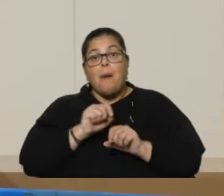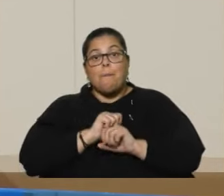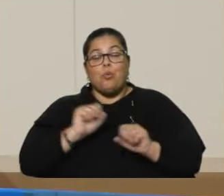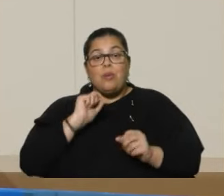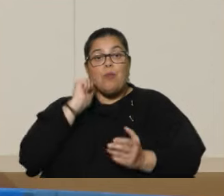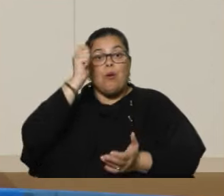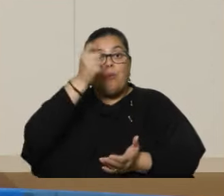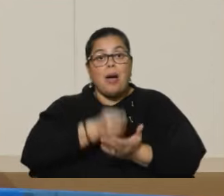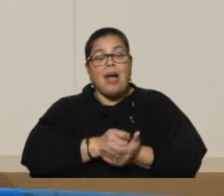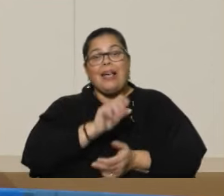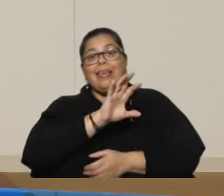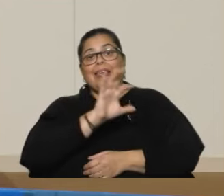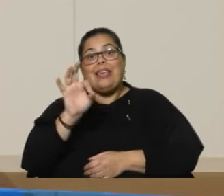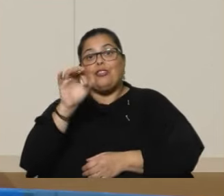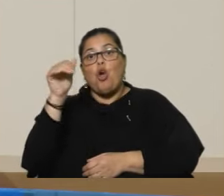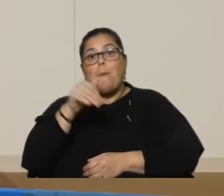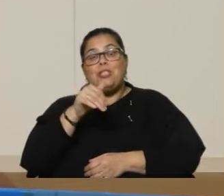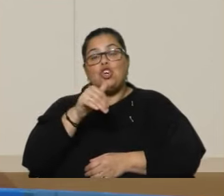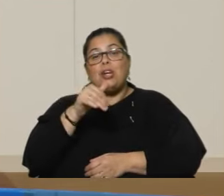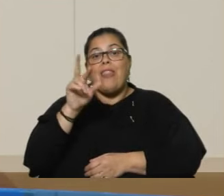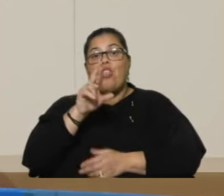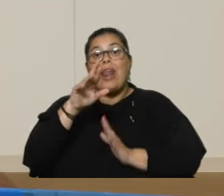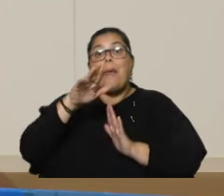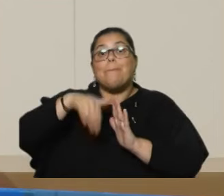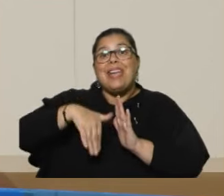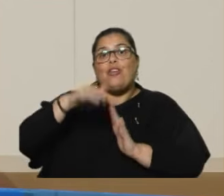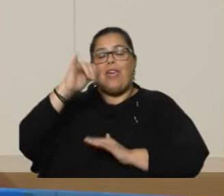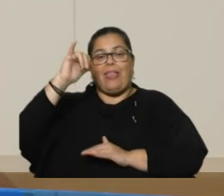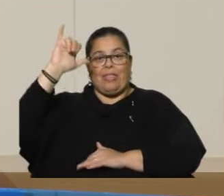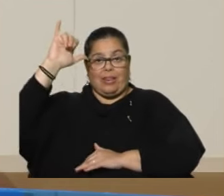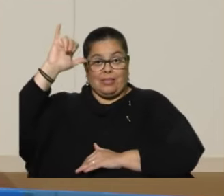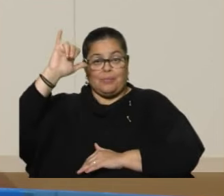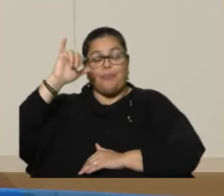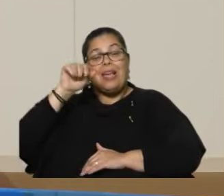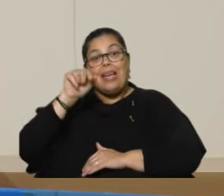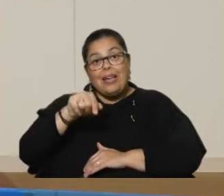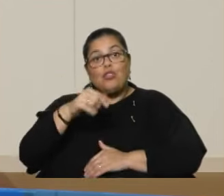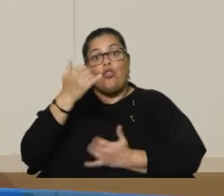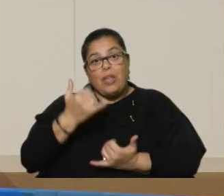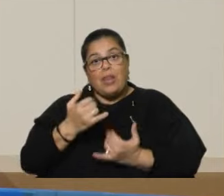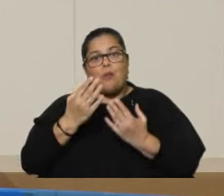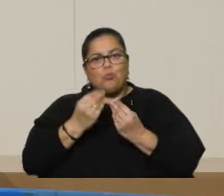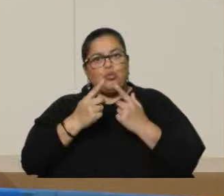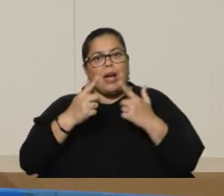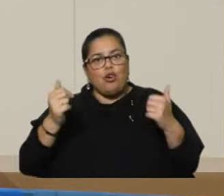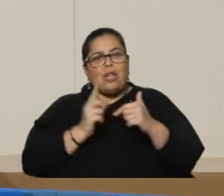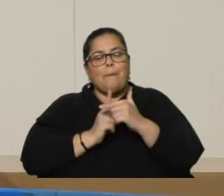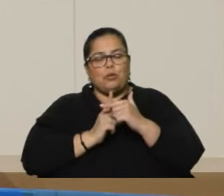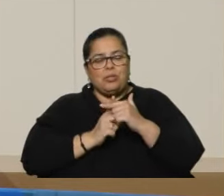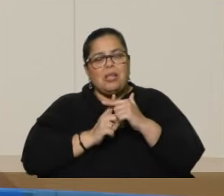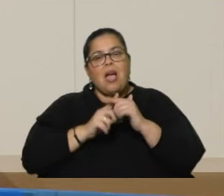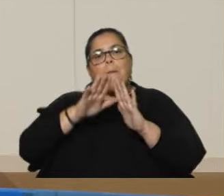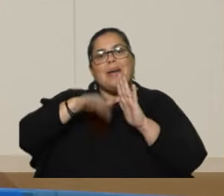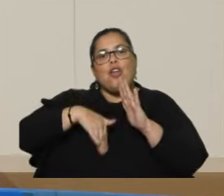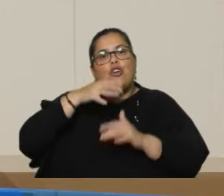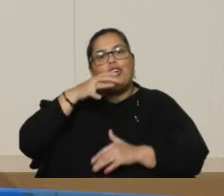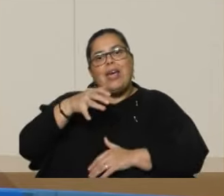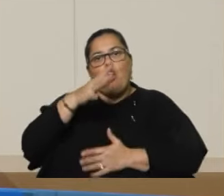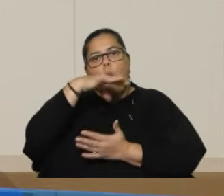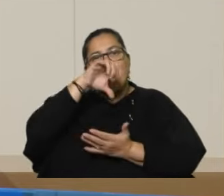de $500 millones menos por año de tasa de interés. Realmente tiene una cantidad de externalidades positivas. Tenemos el menor riesgo país de la historia. Eso